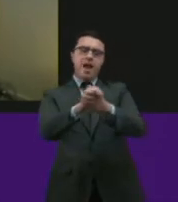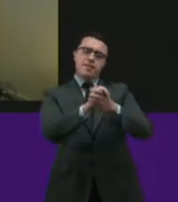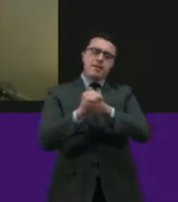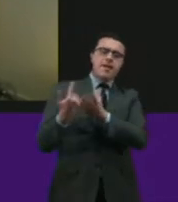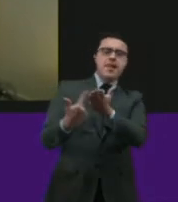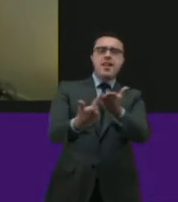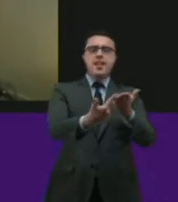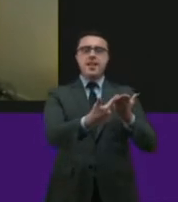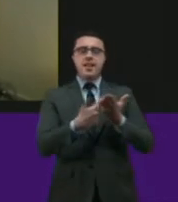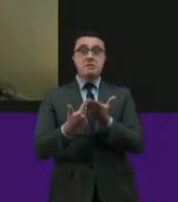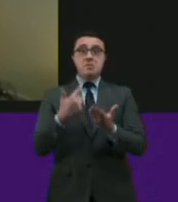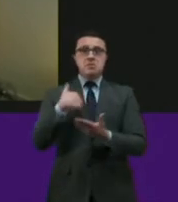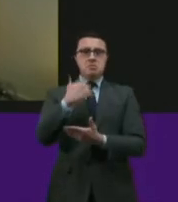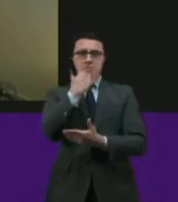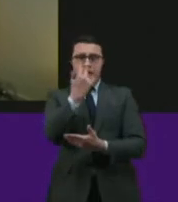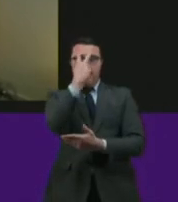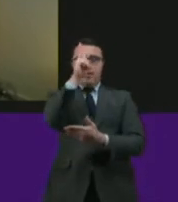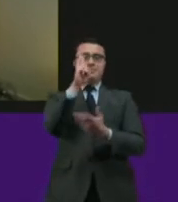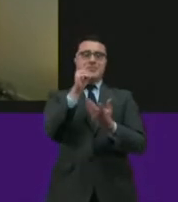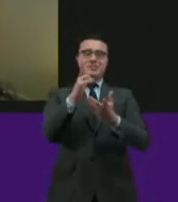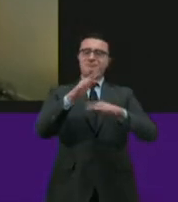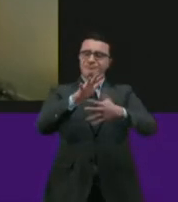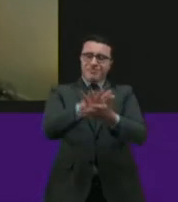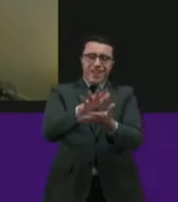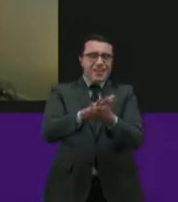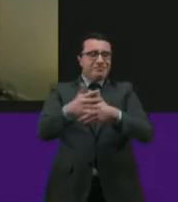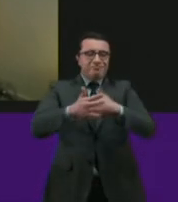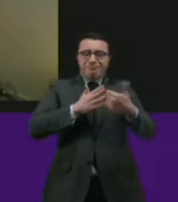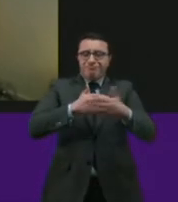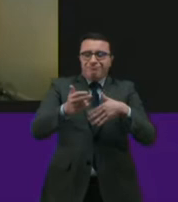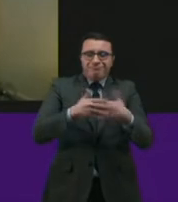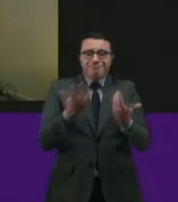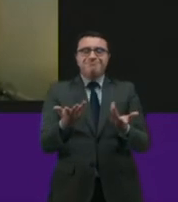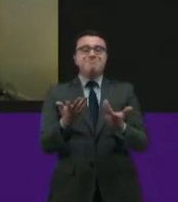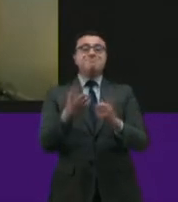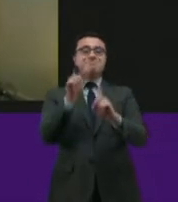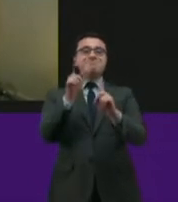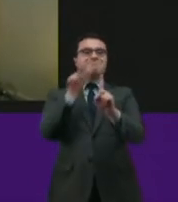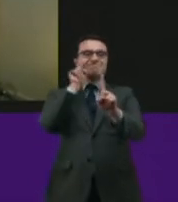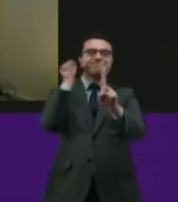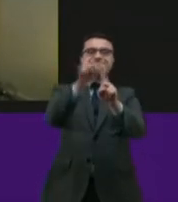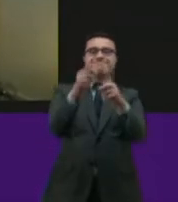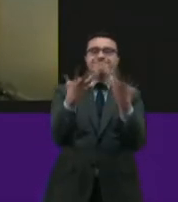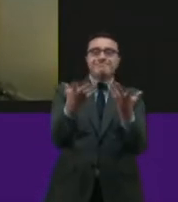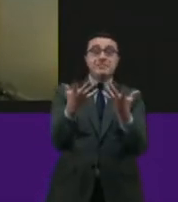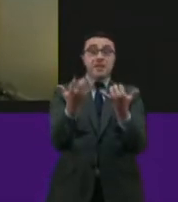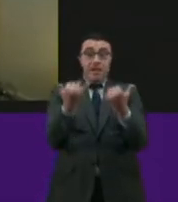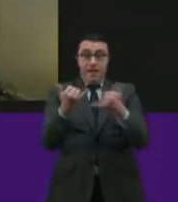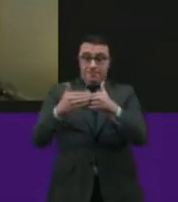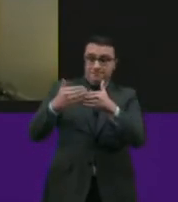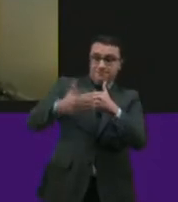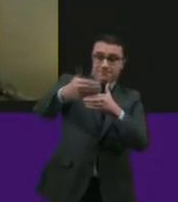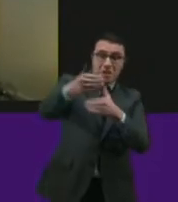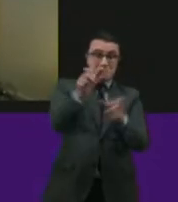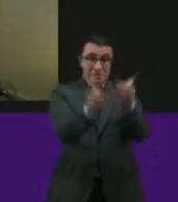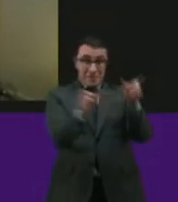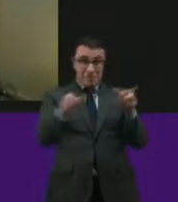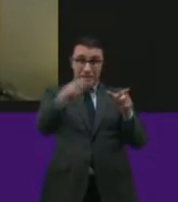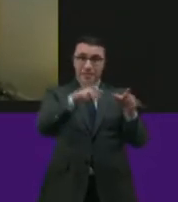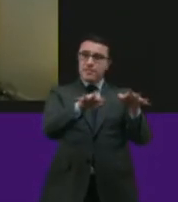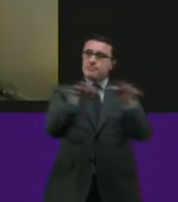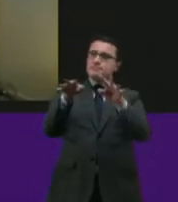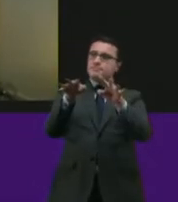que si nos equivocamos no pasa absolutamente nada. Lo que pretendemos después de esto es que los que nos escuchan puedan